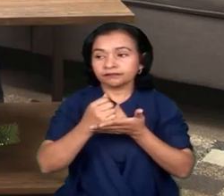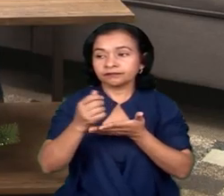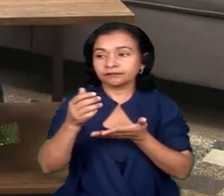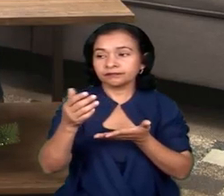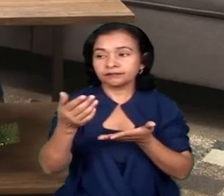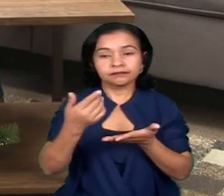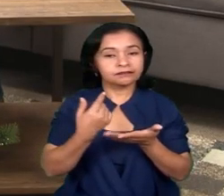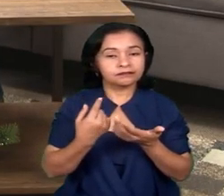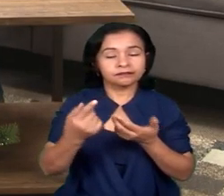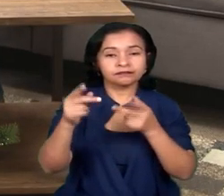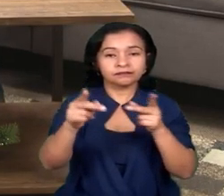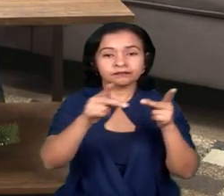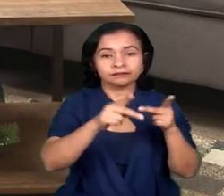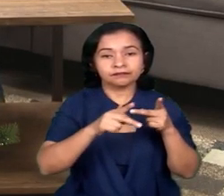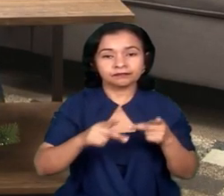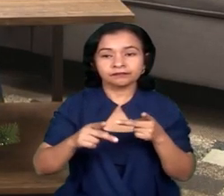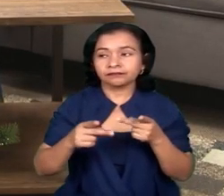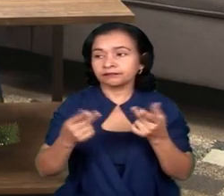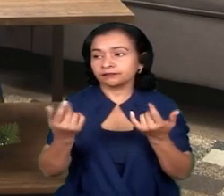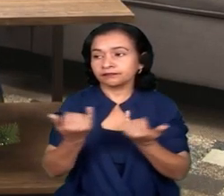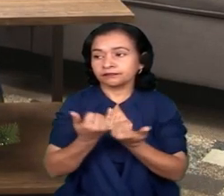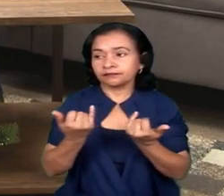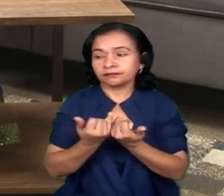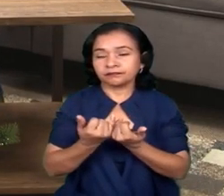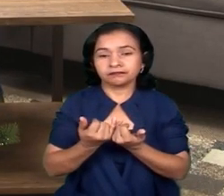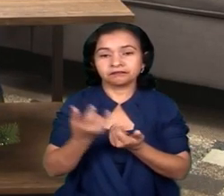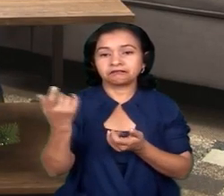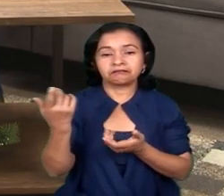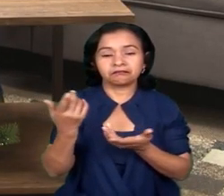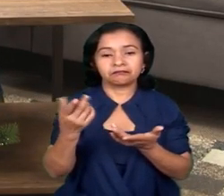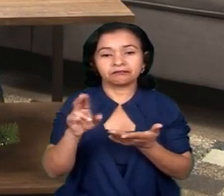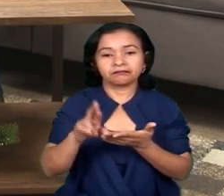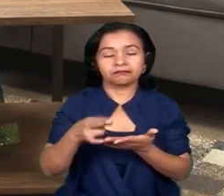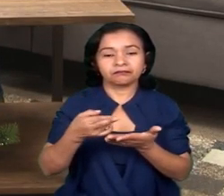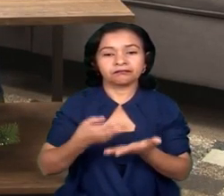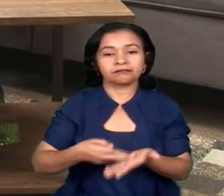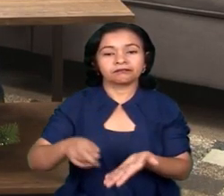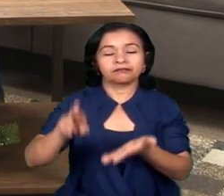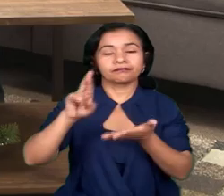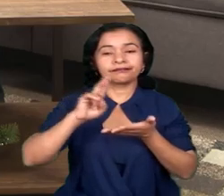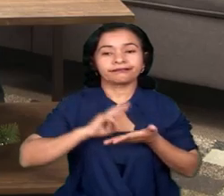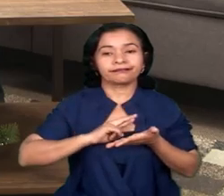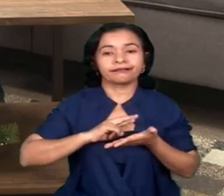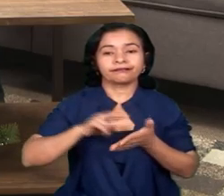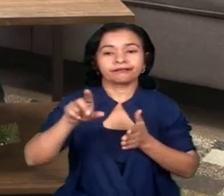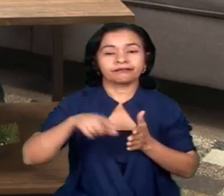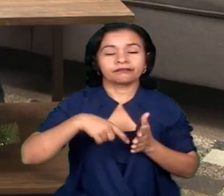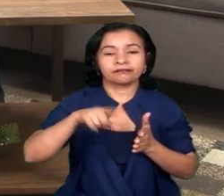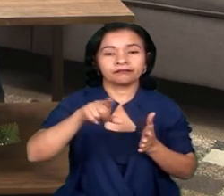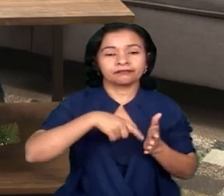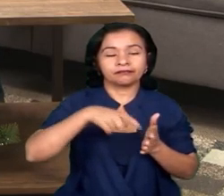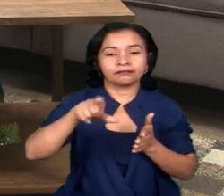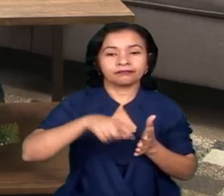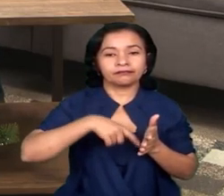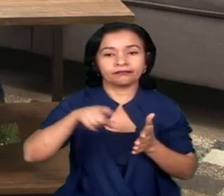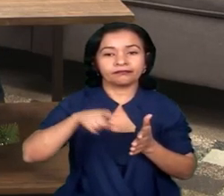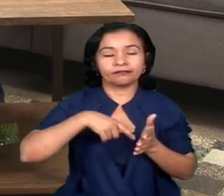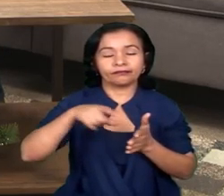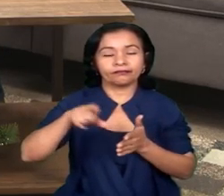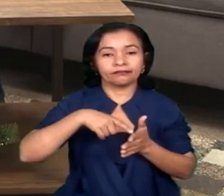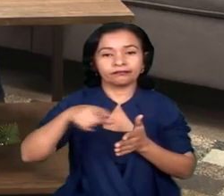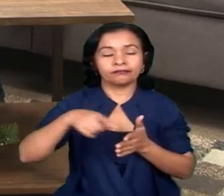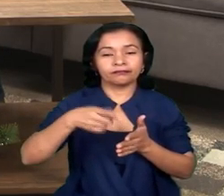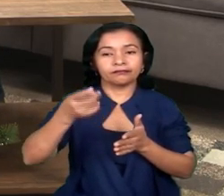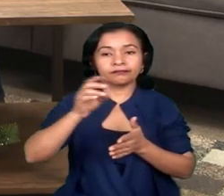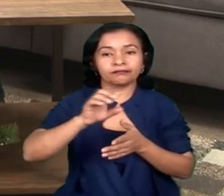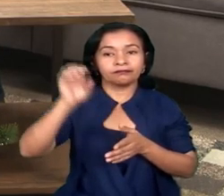comerciales van? Porque los centros comerciales van con todas sus tarjetas, crees que es regalado, y llegan y pran, sacan, y las grandes promociones que